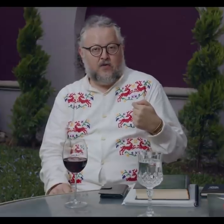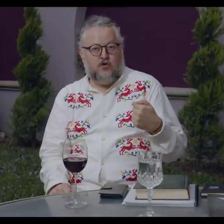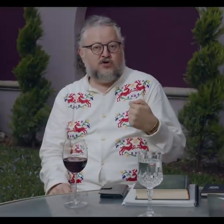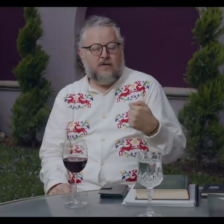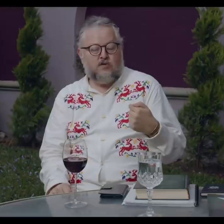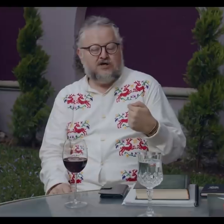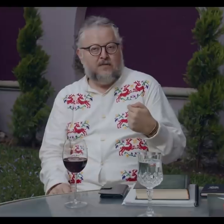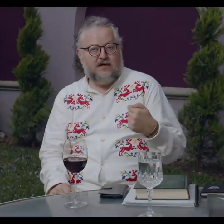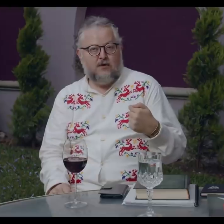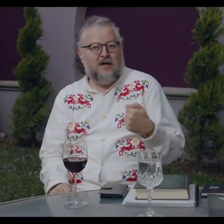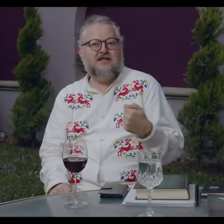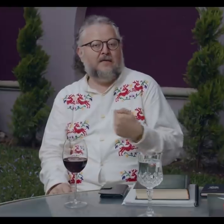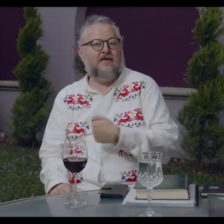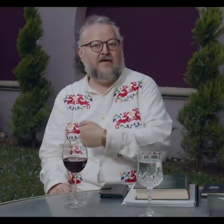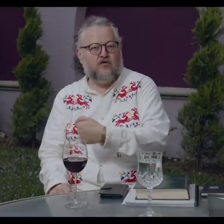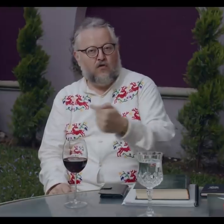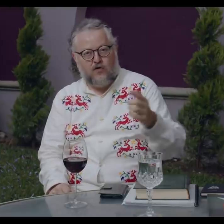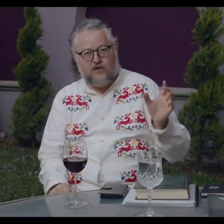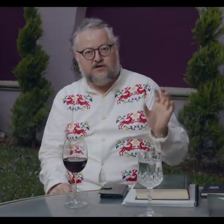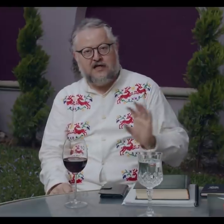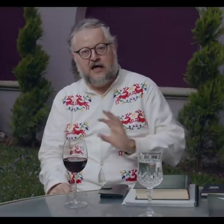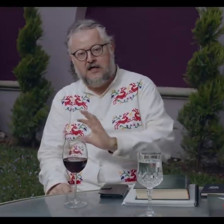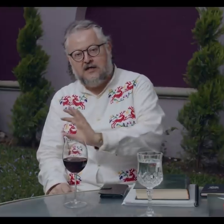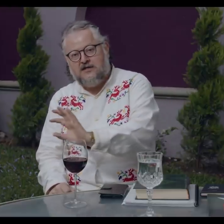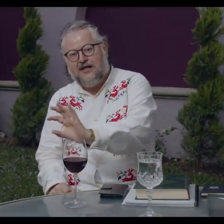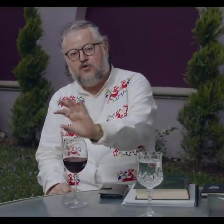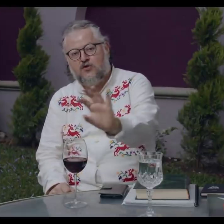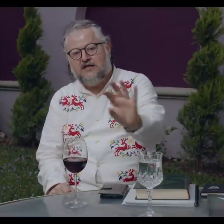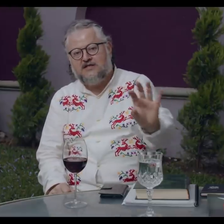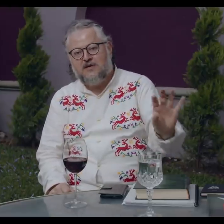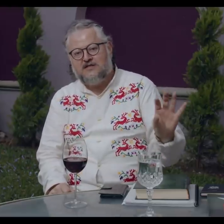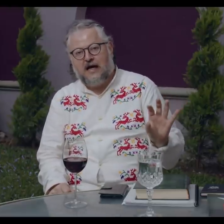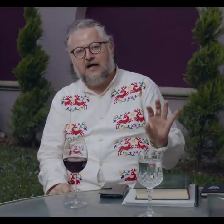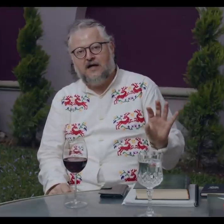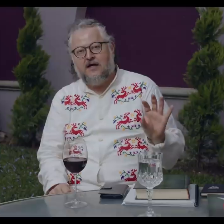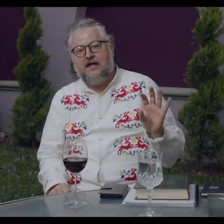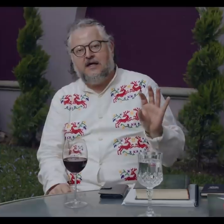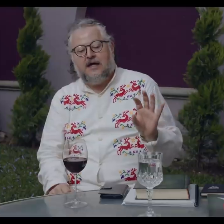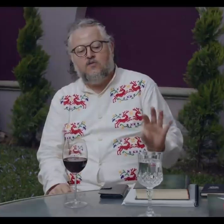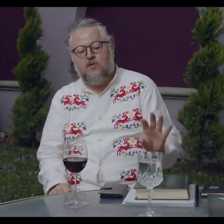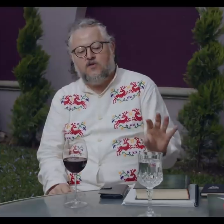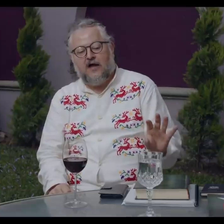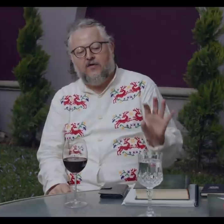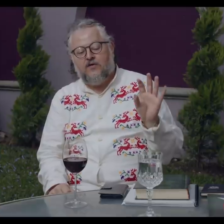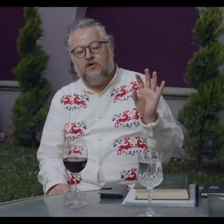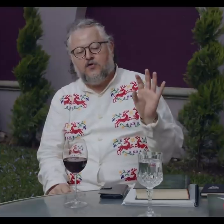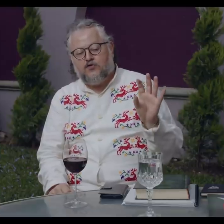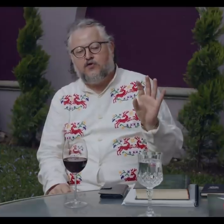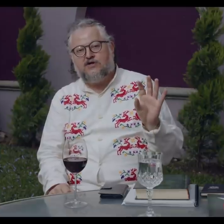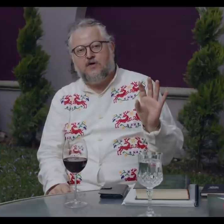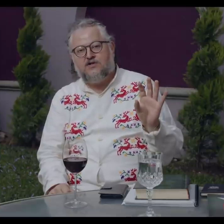ello. No sabemos realmente cuál es la verdad de todo lo que nos está dando este mensaje, y que en un momento